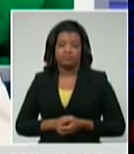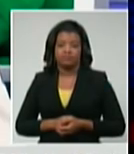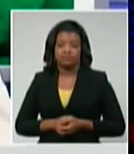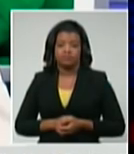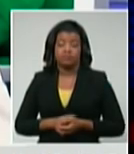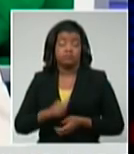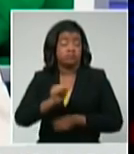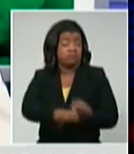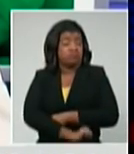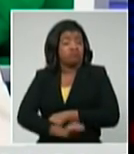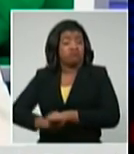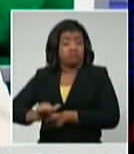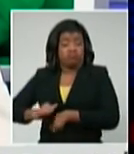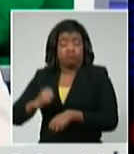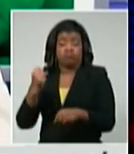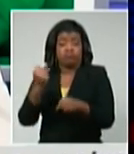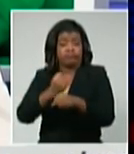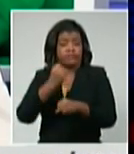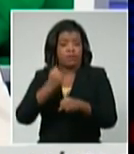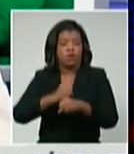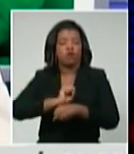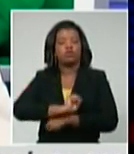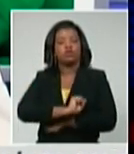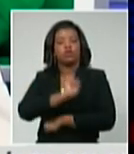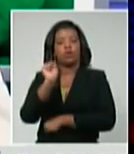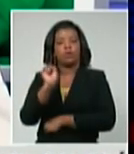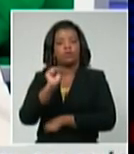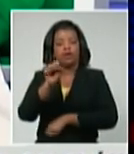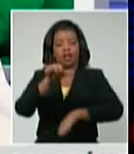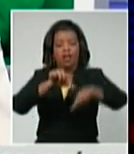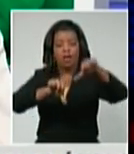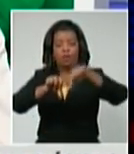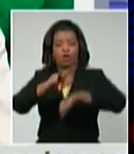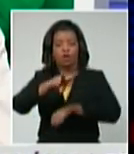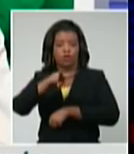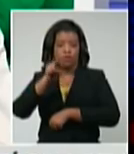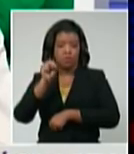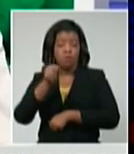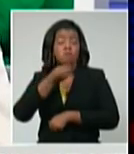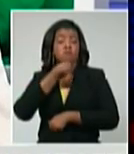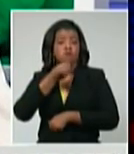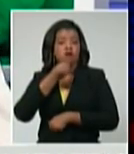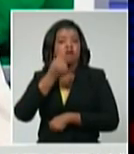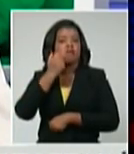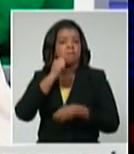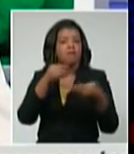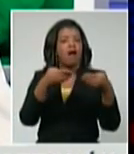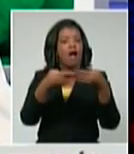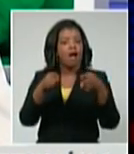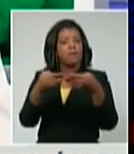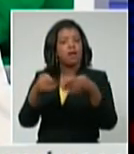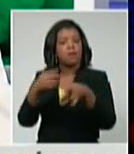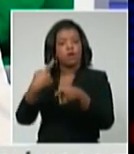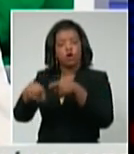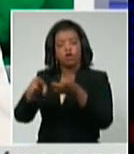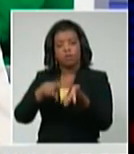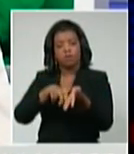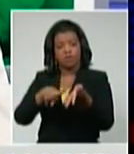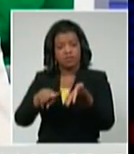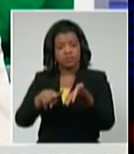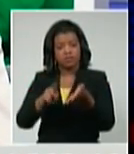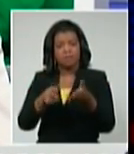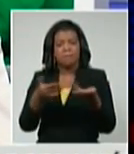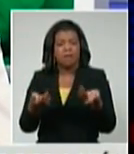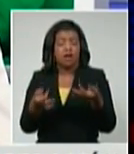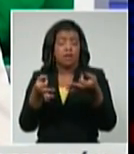reitero, pero se han logrado abrir estos laboratorios, hay posibilidades de abrir otros más, de forma tal que ahora por